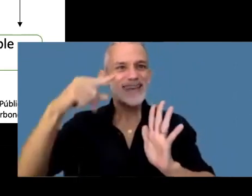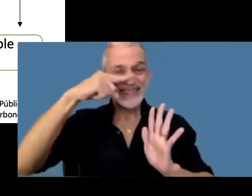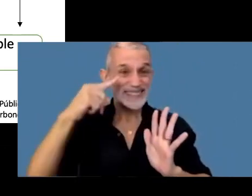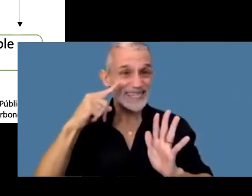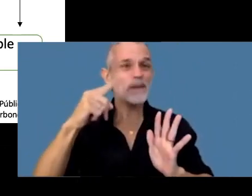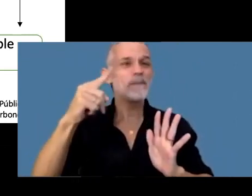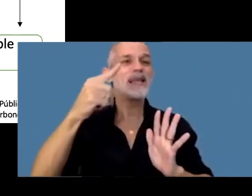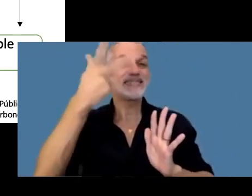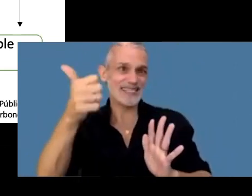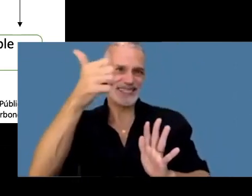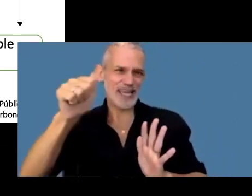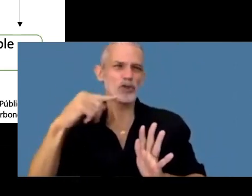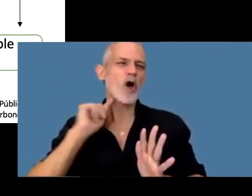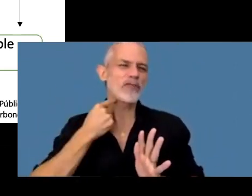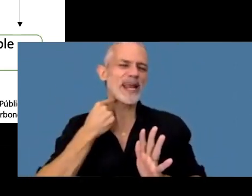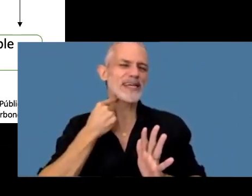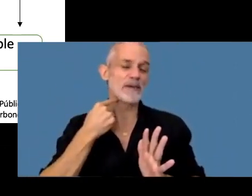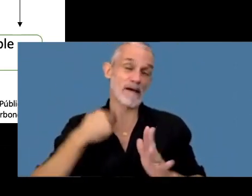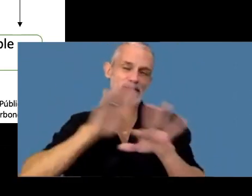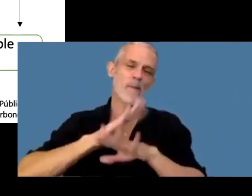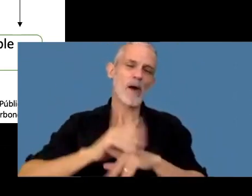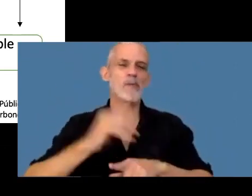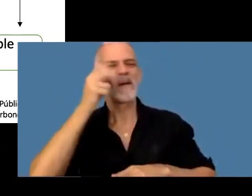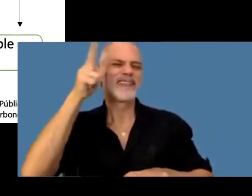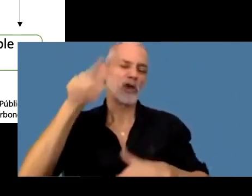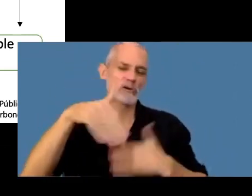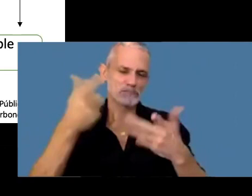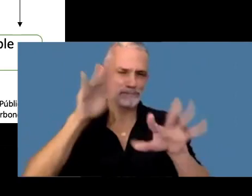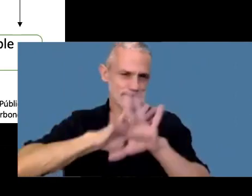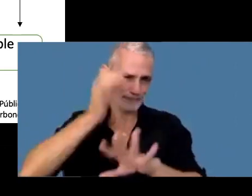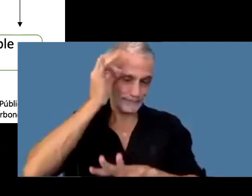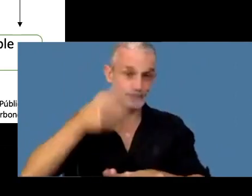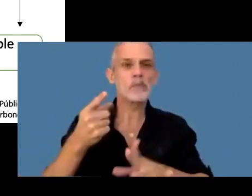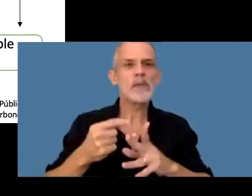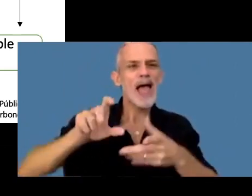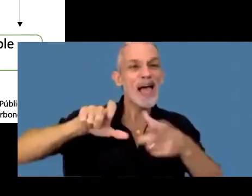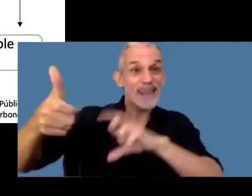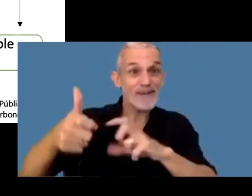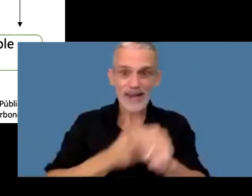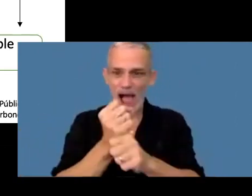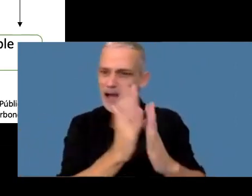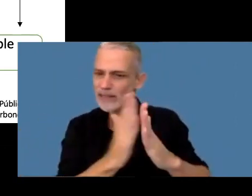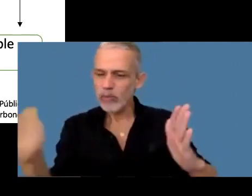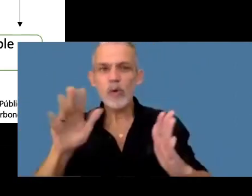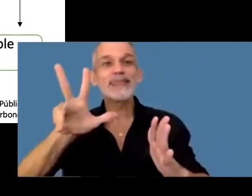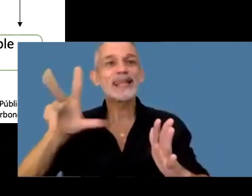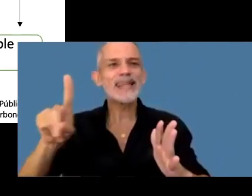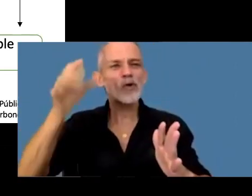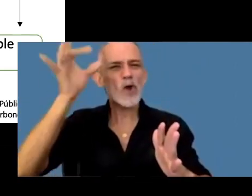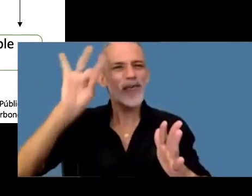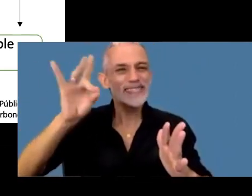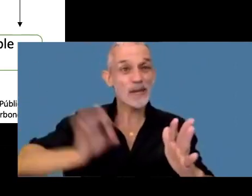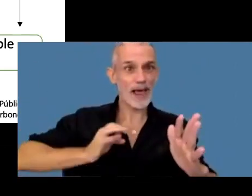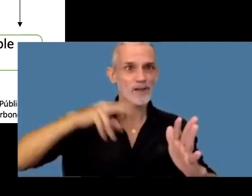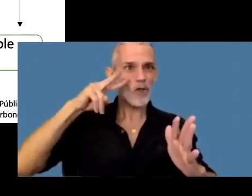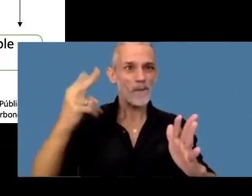27613, perdónenme, puse 28613, si la transferencia la realiza hasta el 31 del 12 del 2022 y si